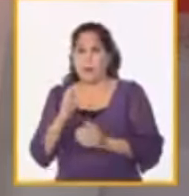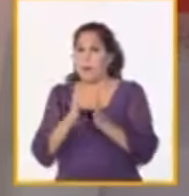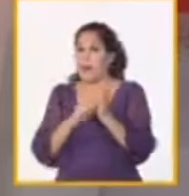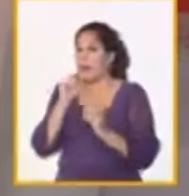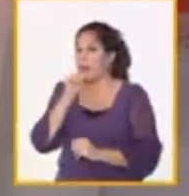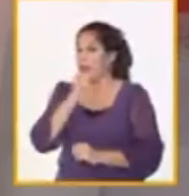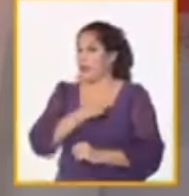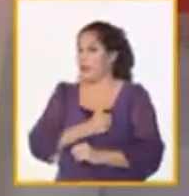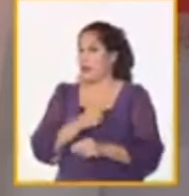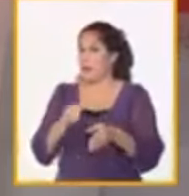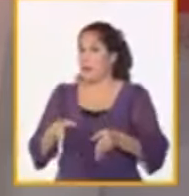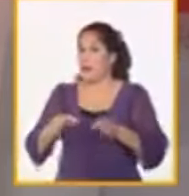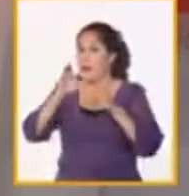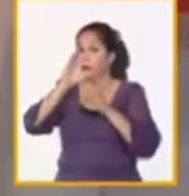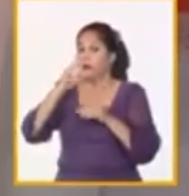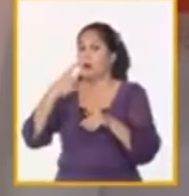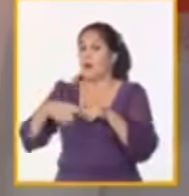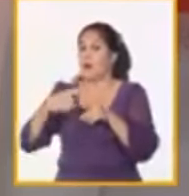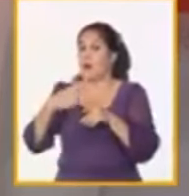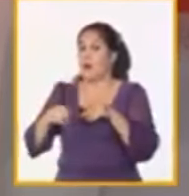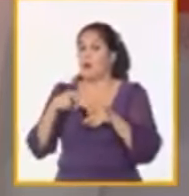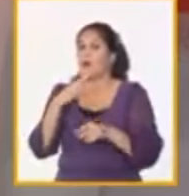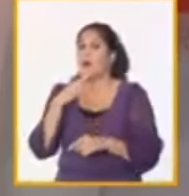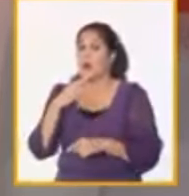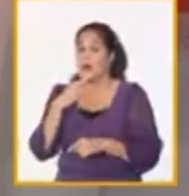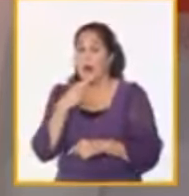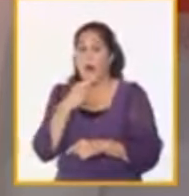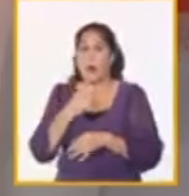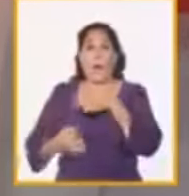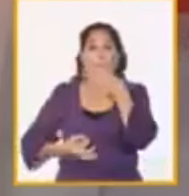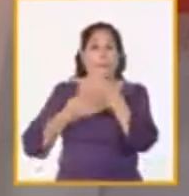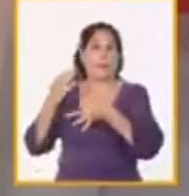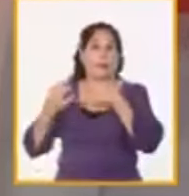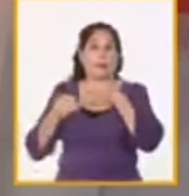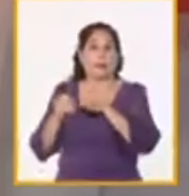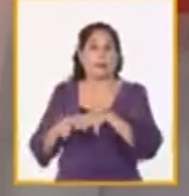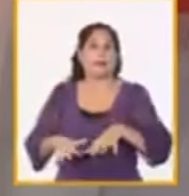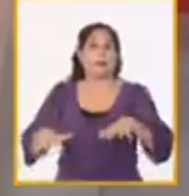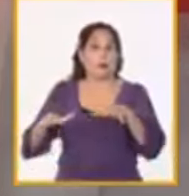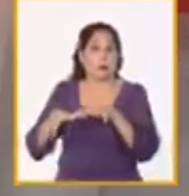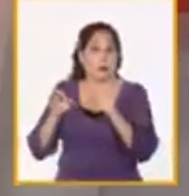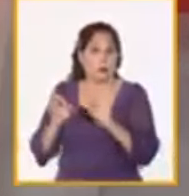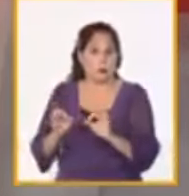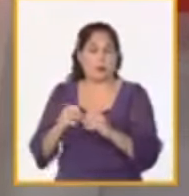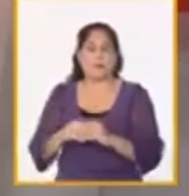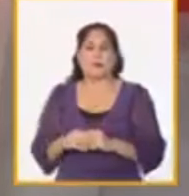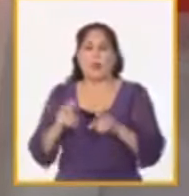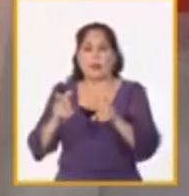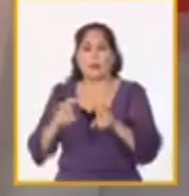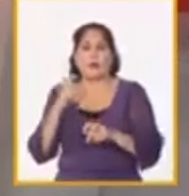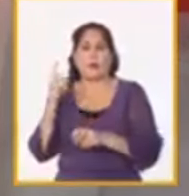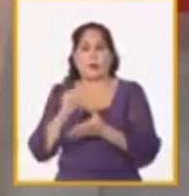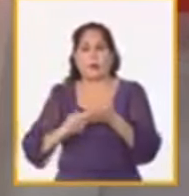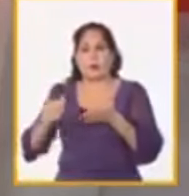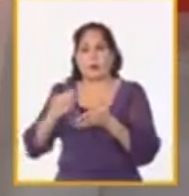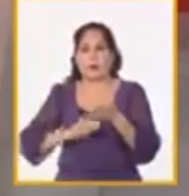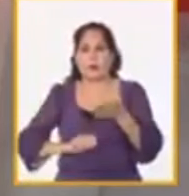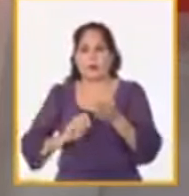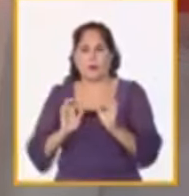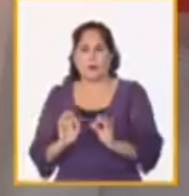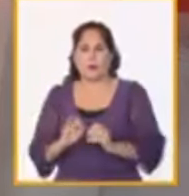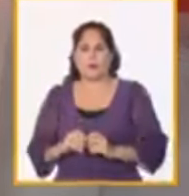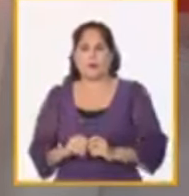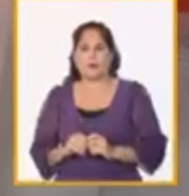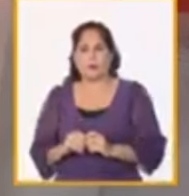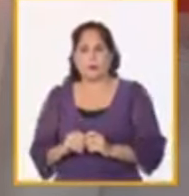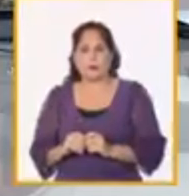corresponde al Instituto Nacional de Recursos Hidráulicos rendir cuenta. Habrá alta fiscalización de nuestra Asamblea Nacional al Instituto Nacional de Recursos